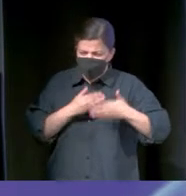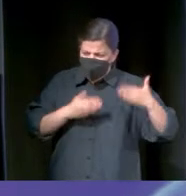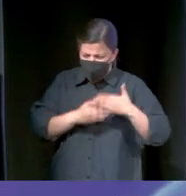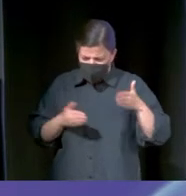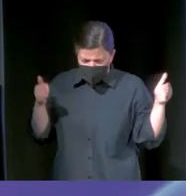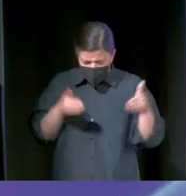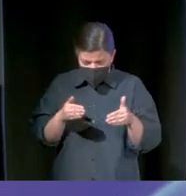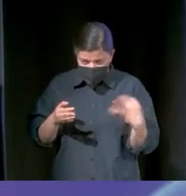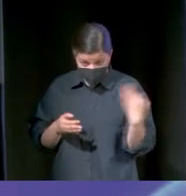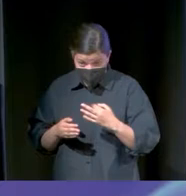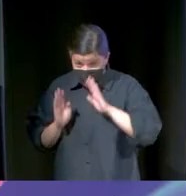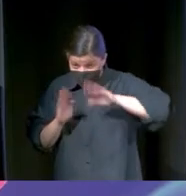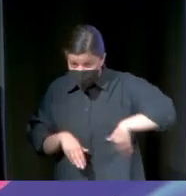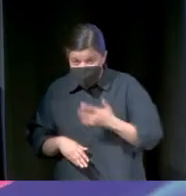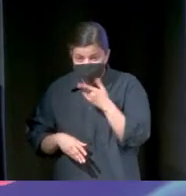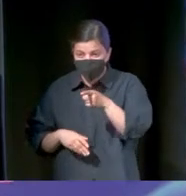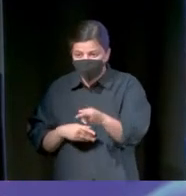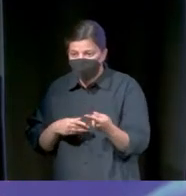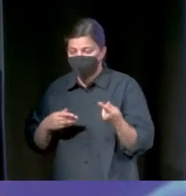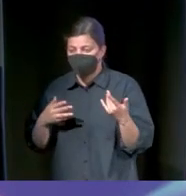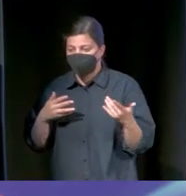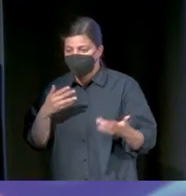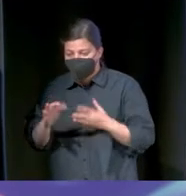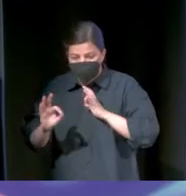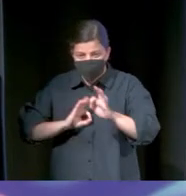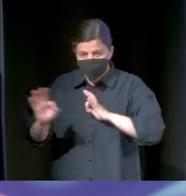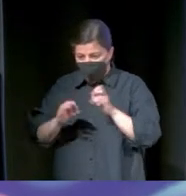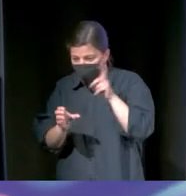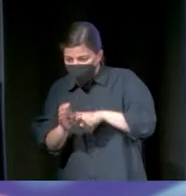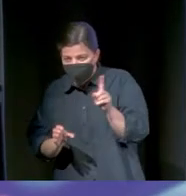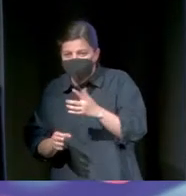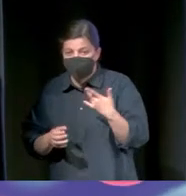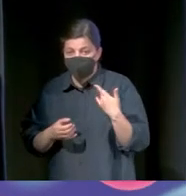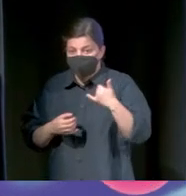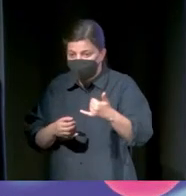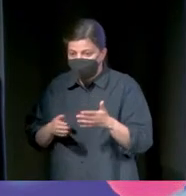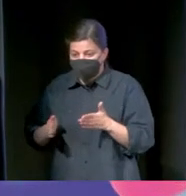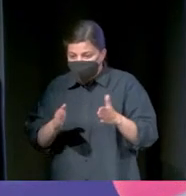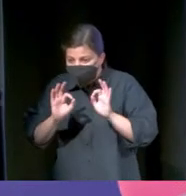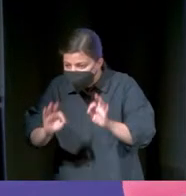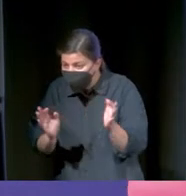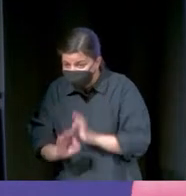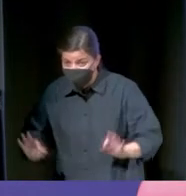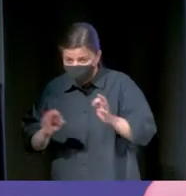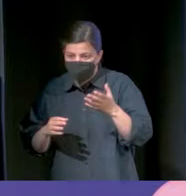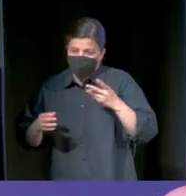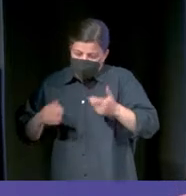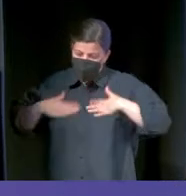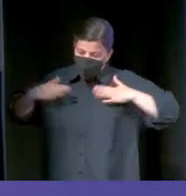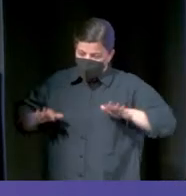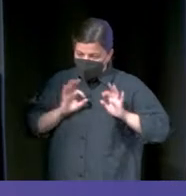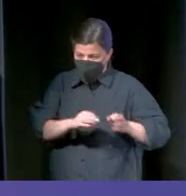pero claro que pasa que al final si tú no estás en el rollo de la moda o sea si a ti no te llaman para estar en los front rows cuando tú te pones lo que un poco tal